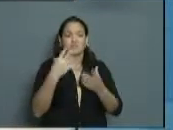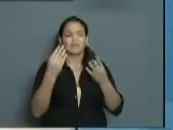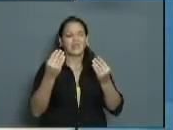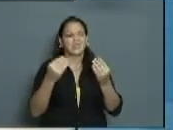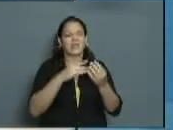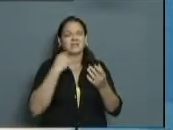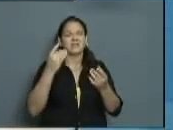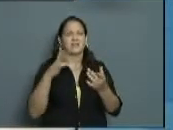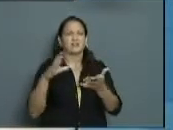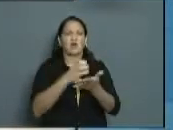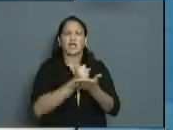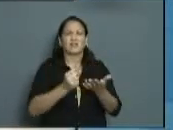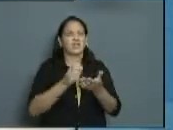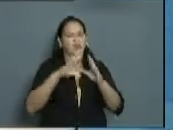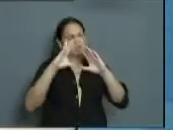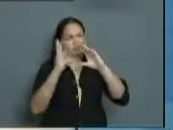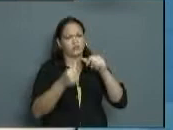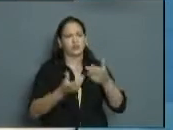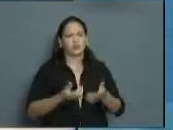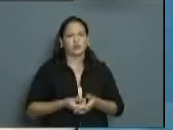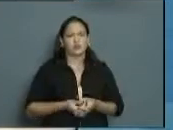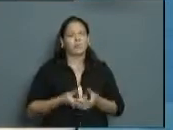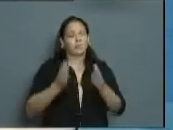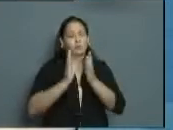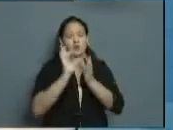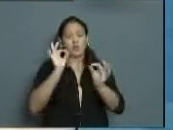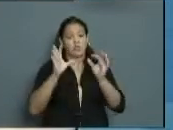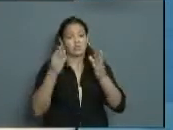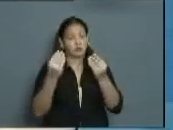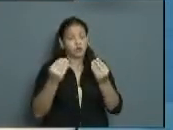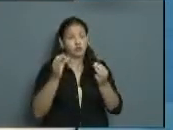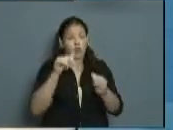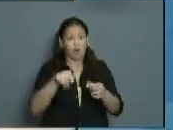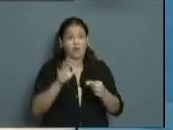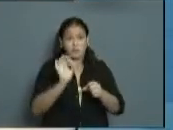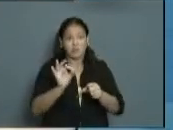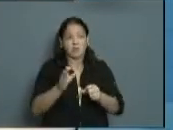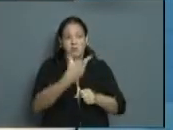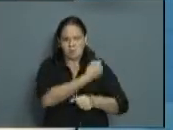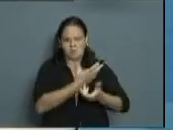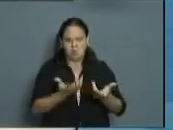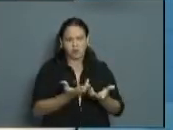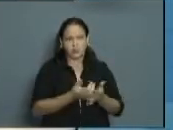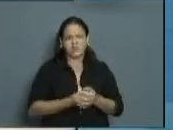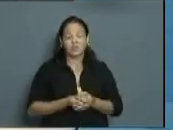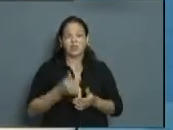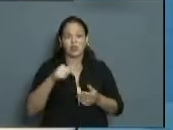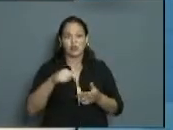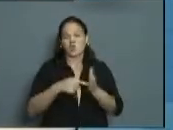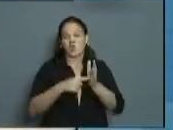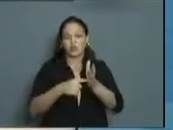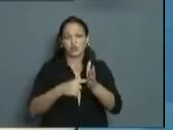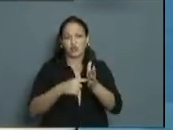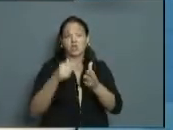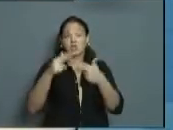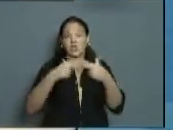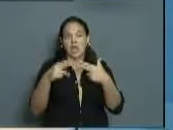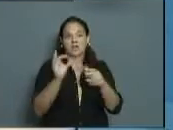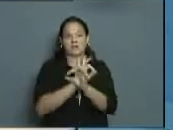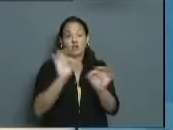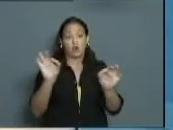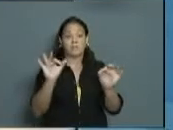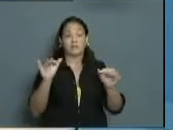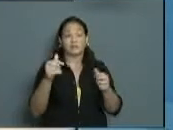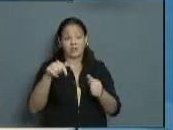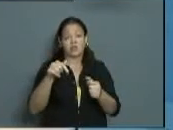cobrado en el mundo, en Cuba y en los sorguineros. Cuídese mucho, vacúnese ahora mismo, vaya a los vacunatorios. Es una recomendación que le dan los